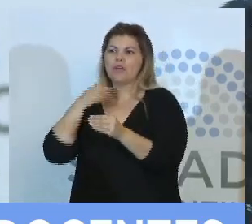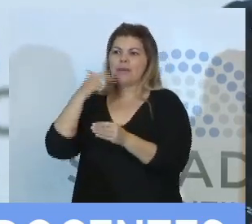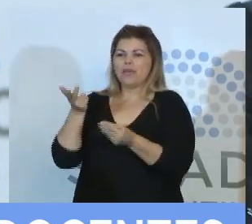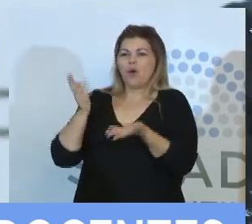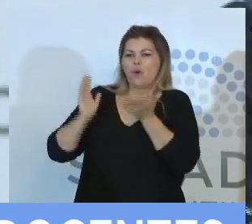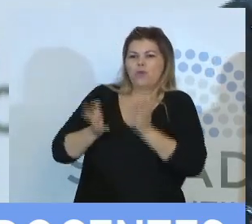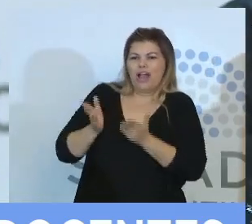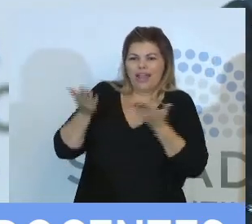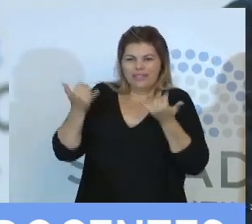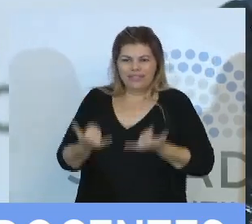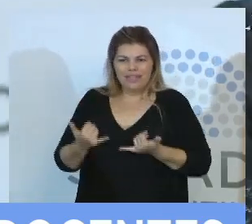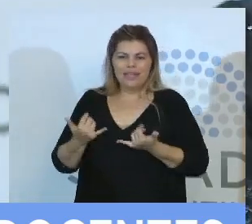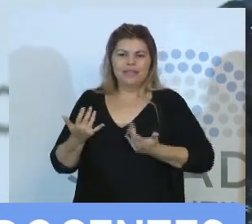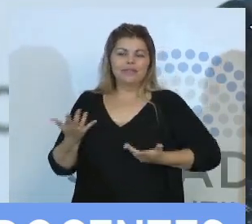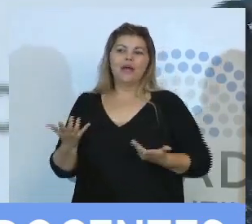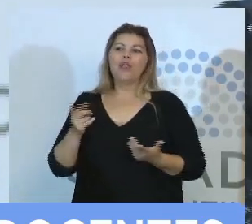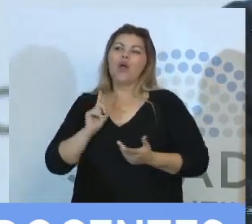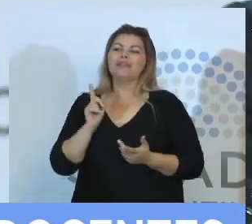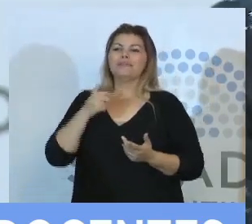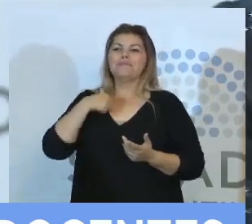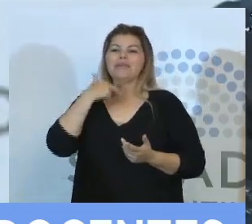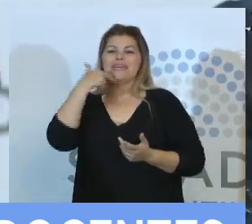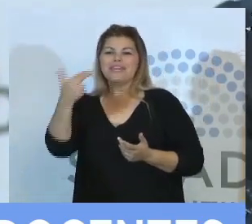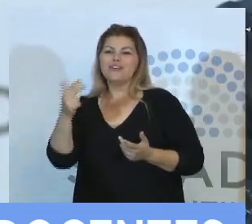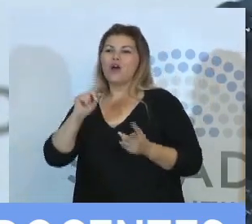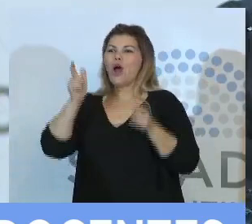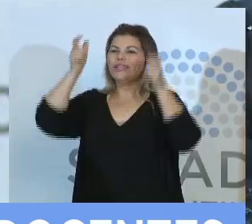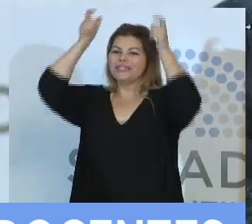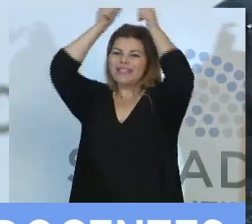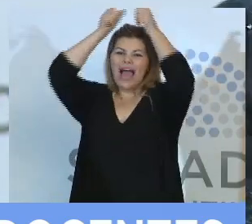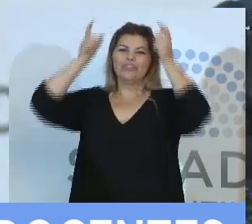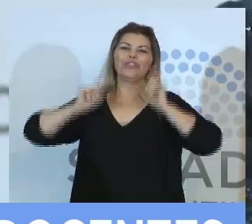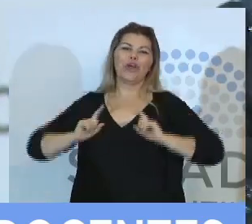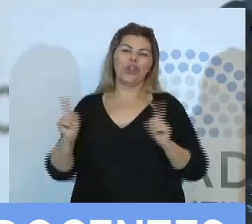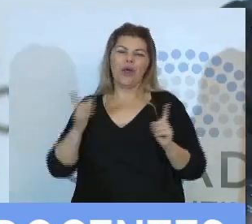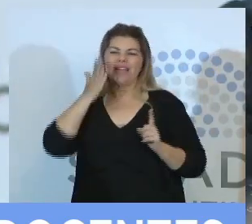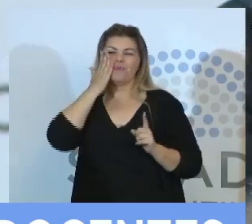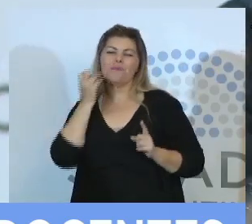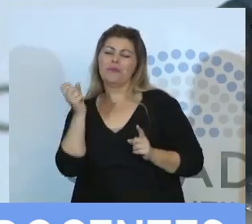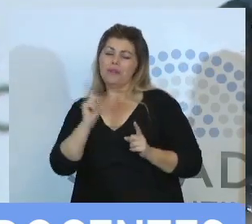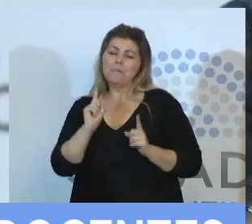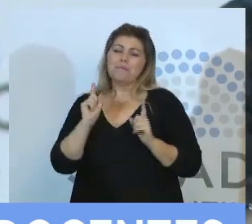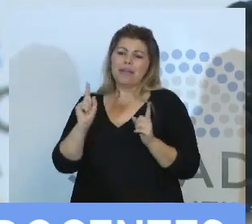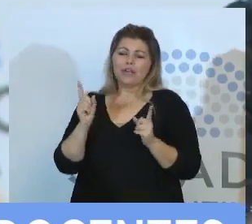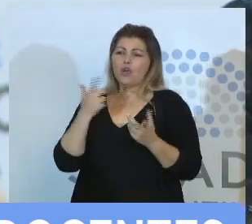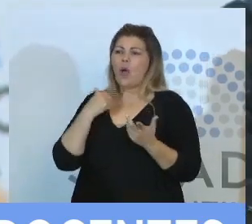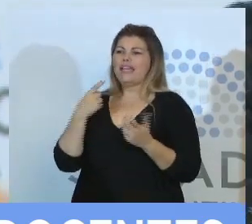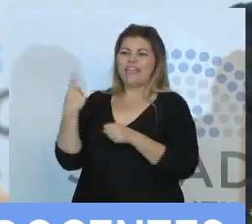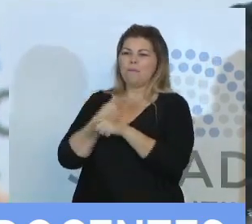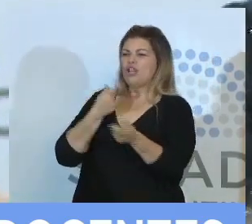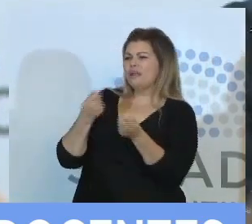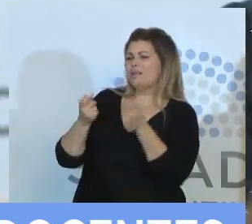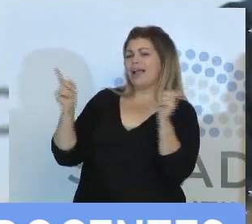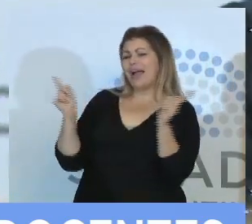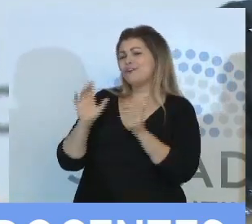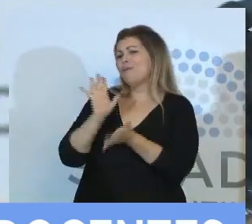agresivo. A ver, no digo que mi hijo sea un santo, pero realmente no era algo que no se pudiera manejar, simplemente que se